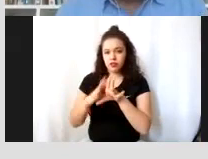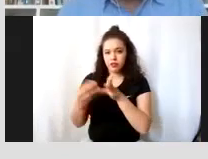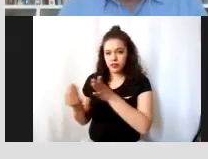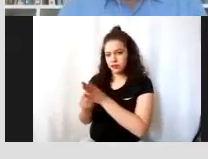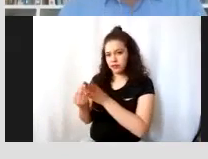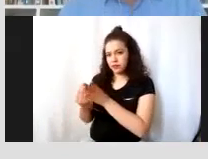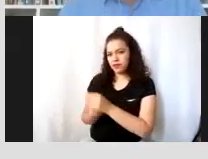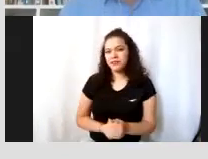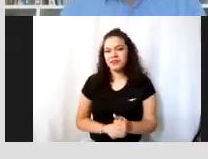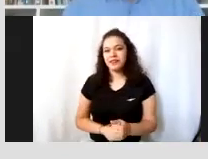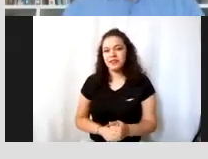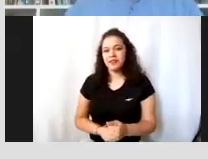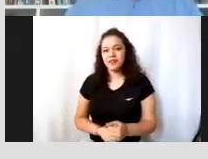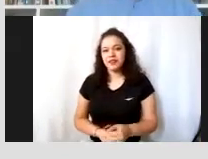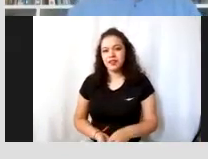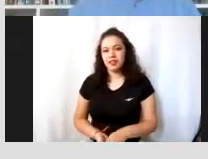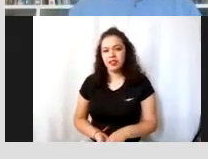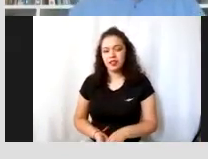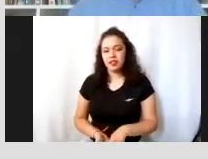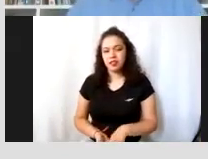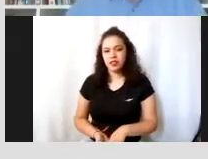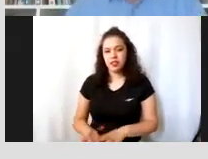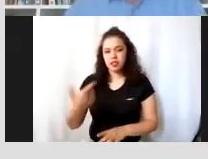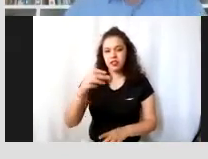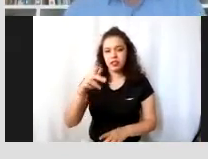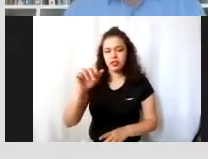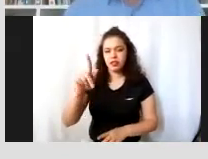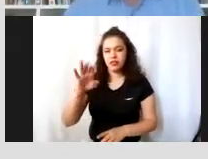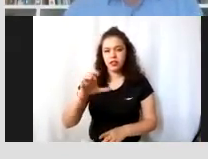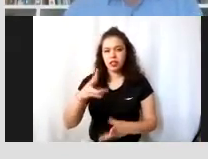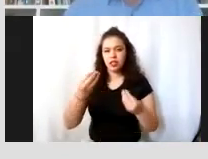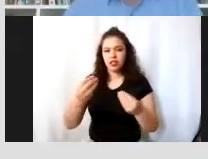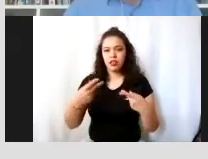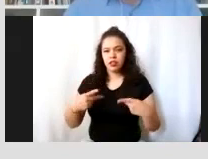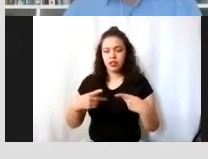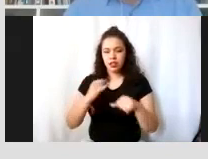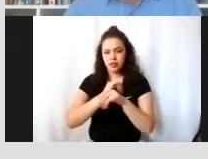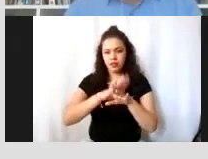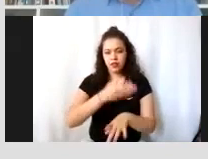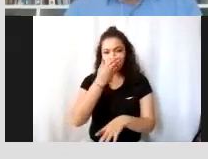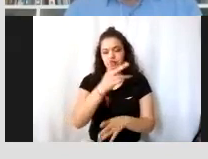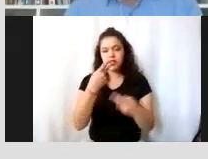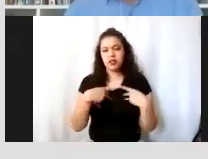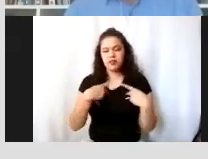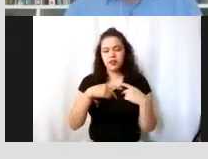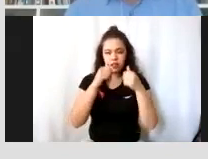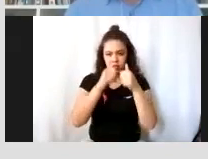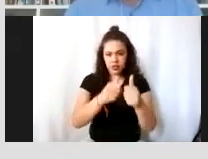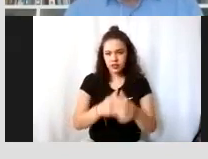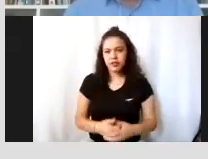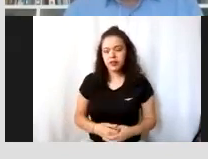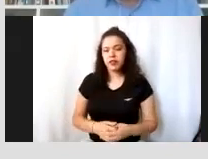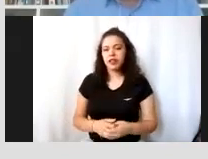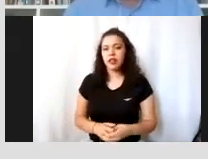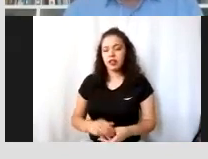Sí. Ok. Sí, Guadalupe nos dice que cuando ha ido el censo de población, sí nos han solicitado información sobre las personas atendidas. Claro. Qué bueno, sí,